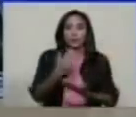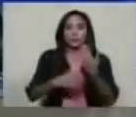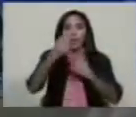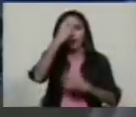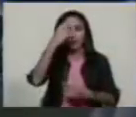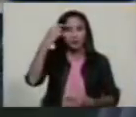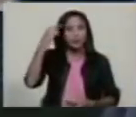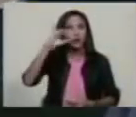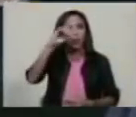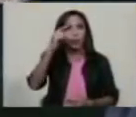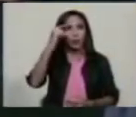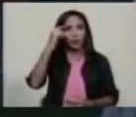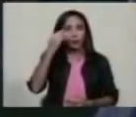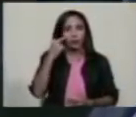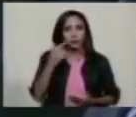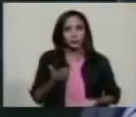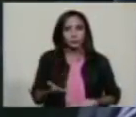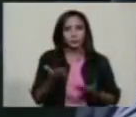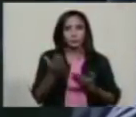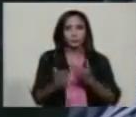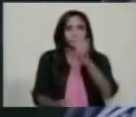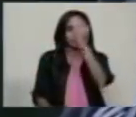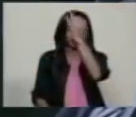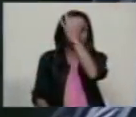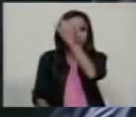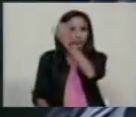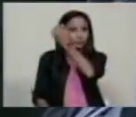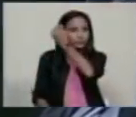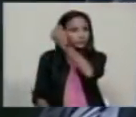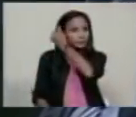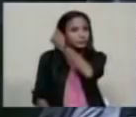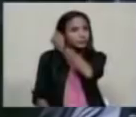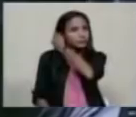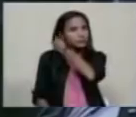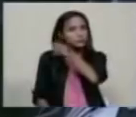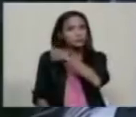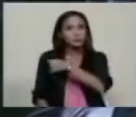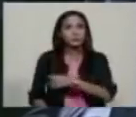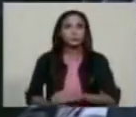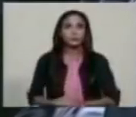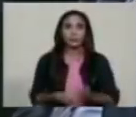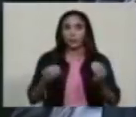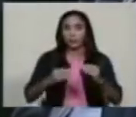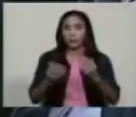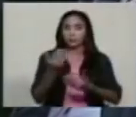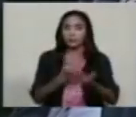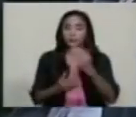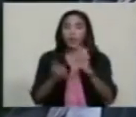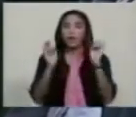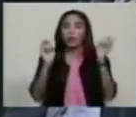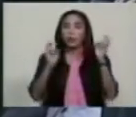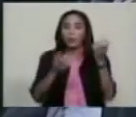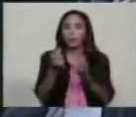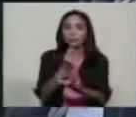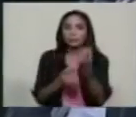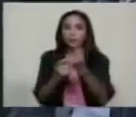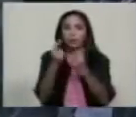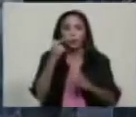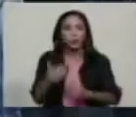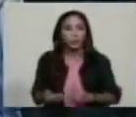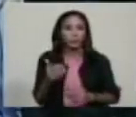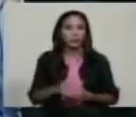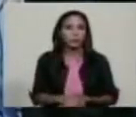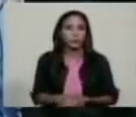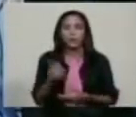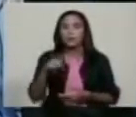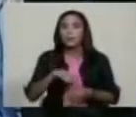la Cancillería van más allá de la lucha política y diplomática, van a lo económico. Compañera vicepresidenta, doctora